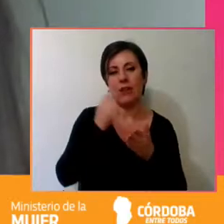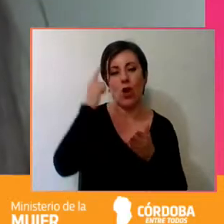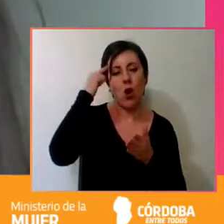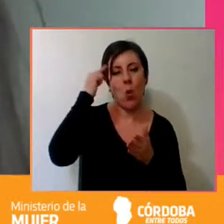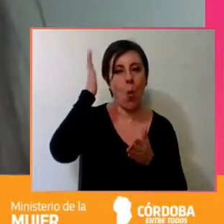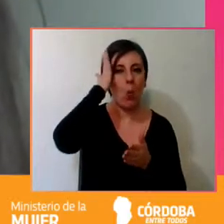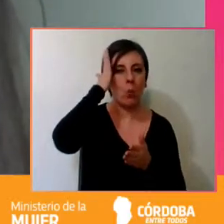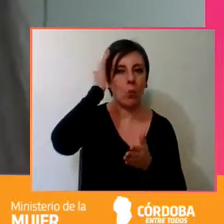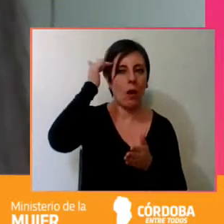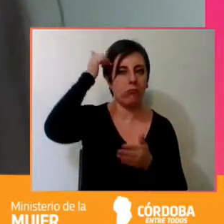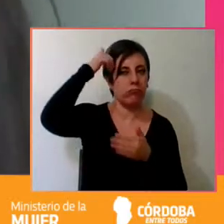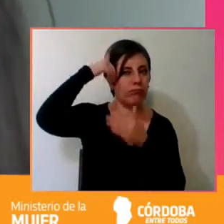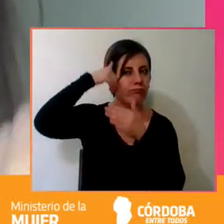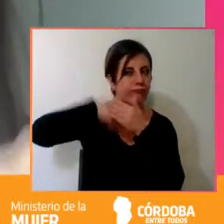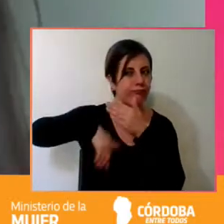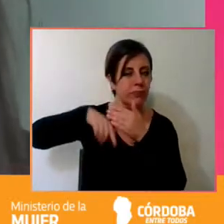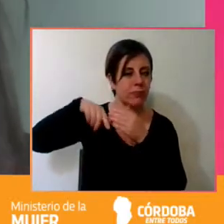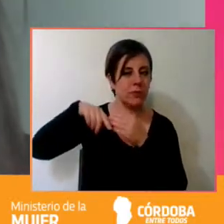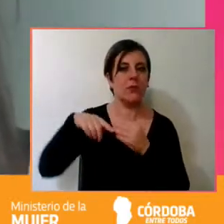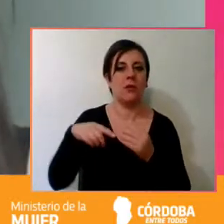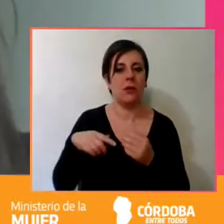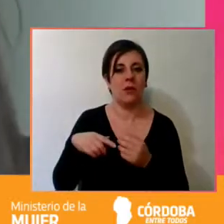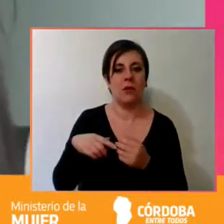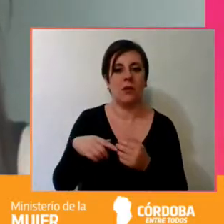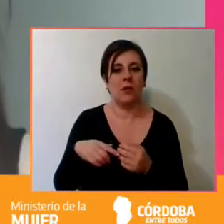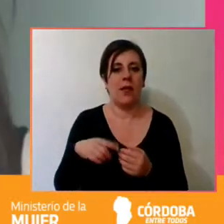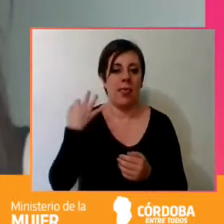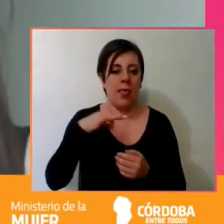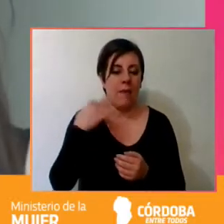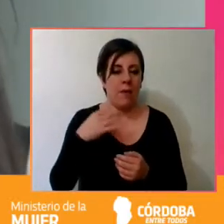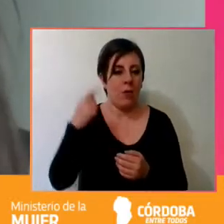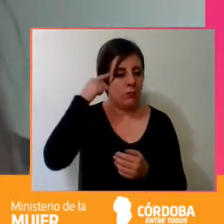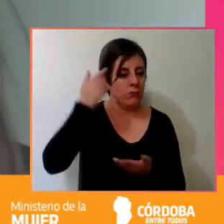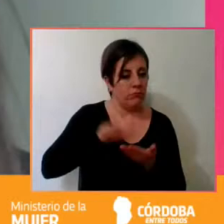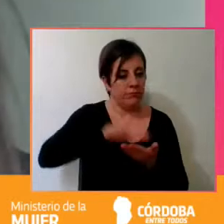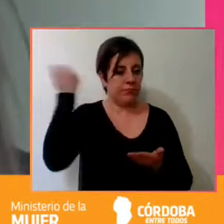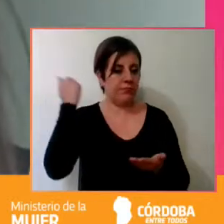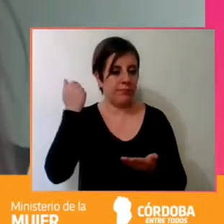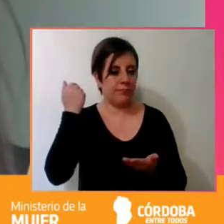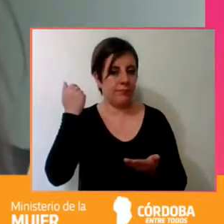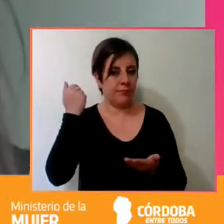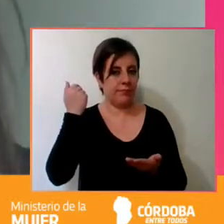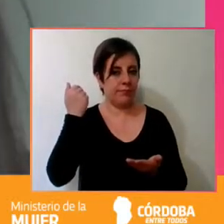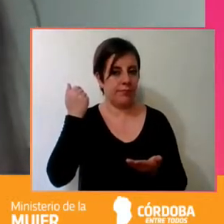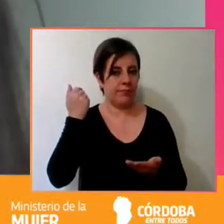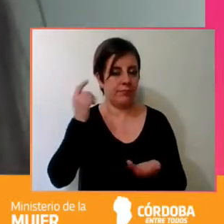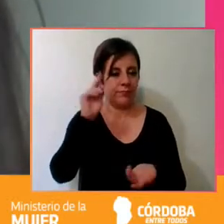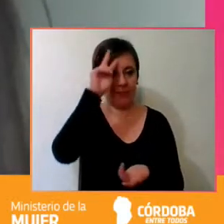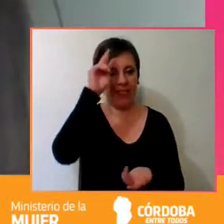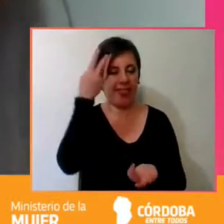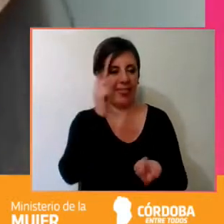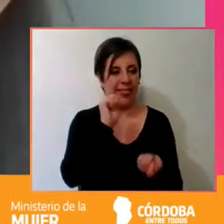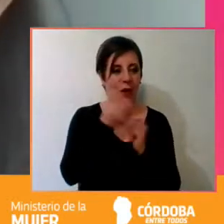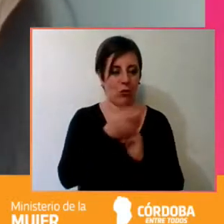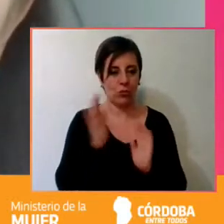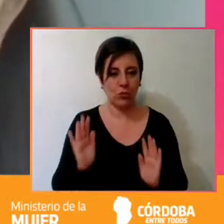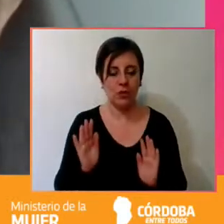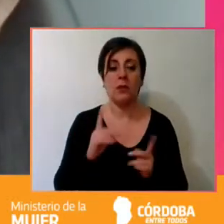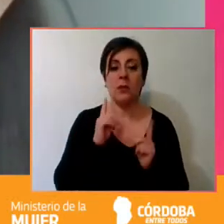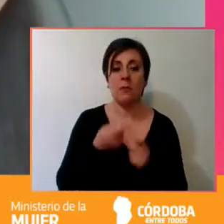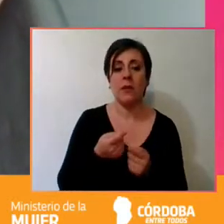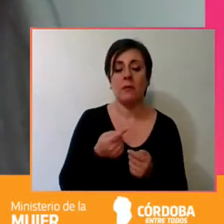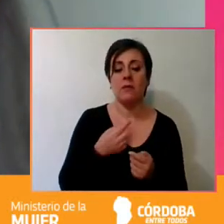profundamente enraizados y arraigados y que tenemos que necesariamente modificar. También